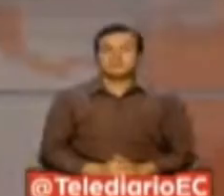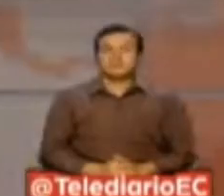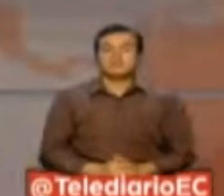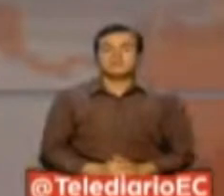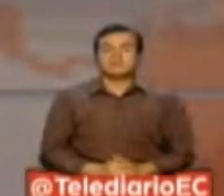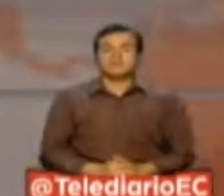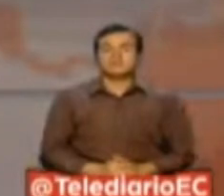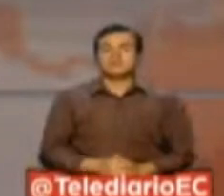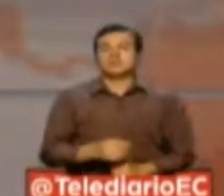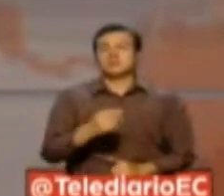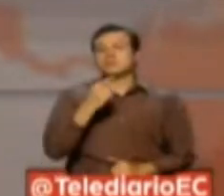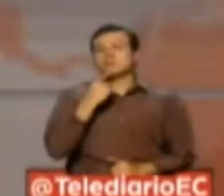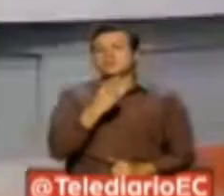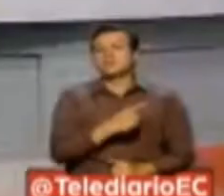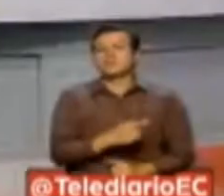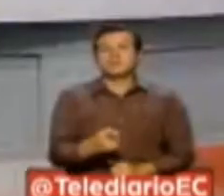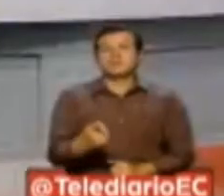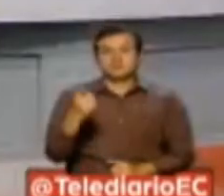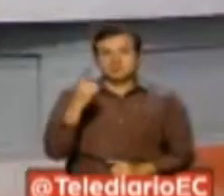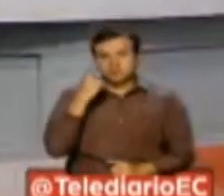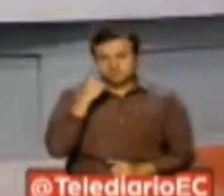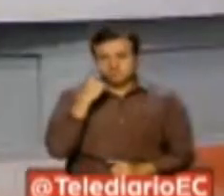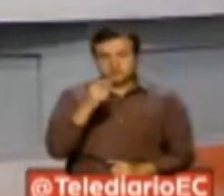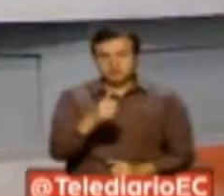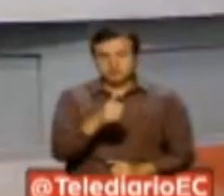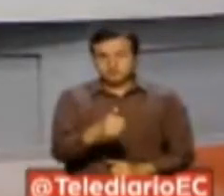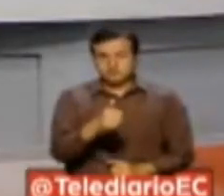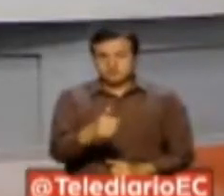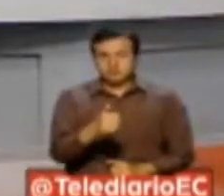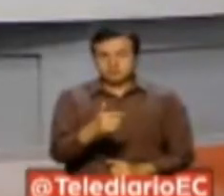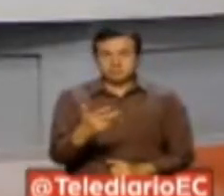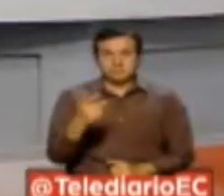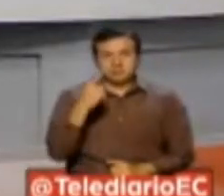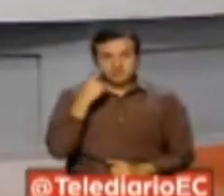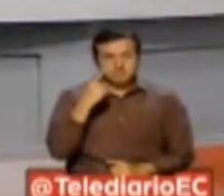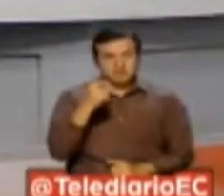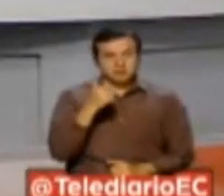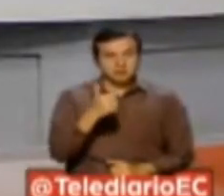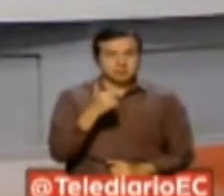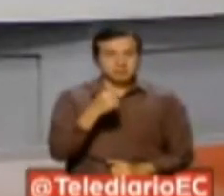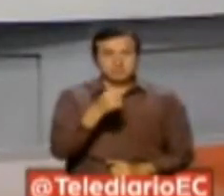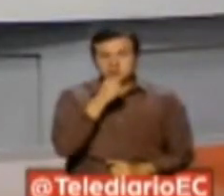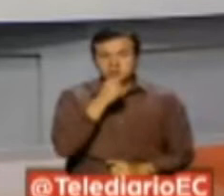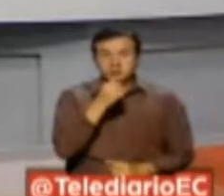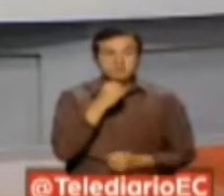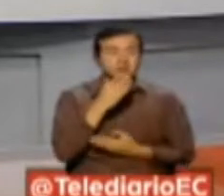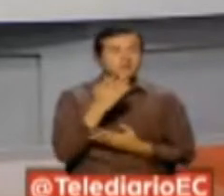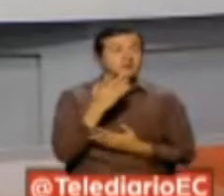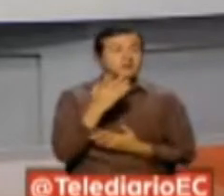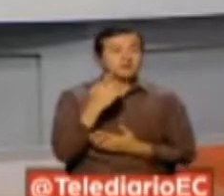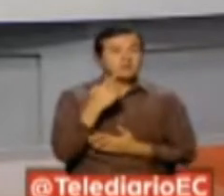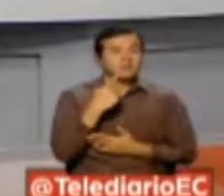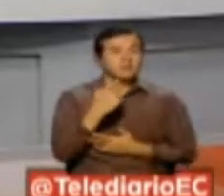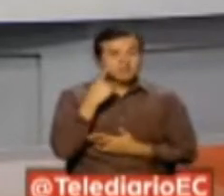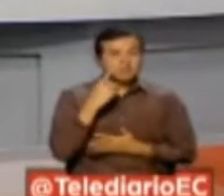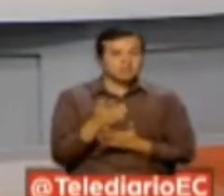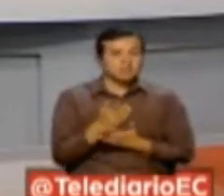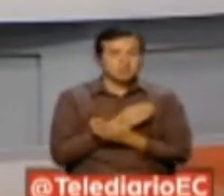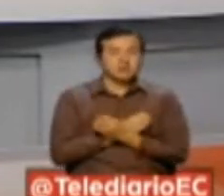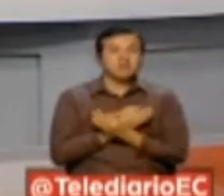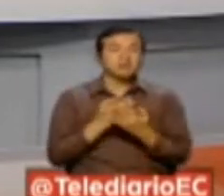supuesto que se en cuestión a este hecho el propio entrevistado en la nota previa ramiro aguilar